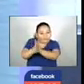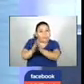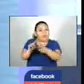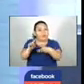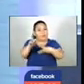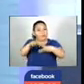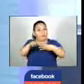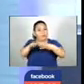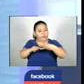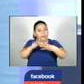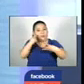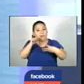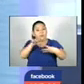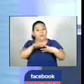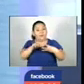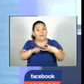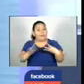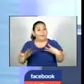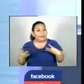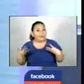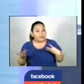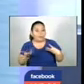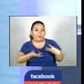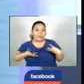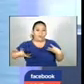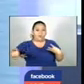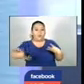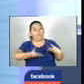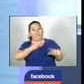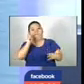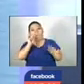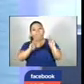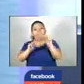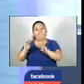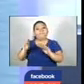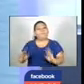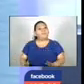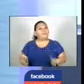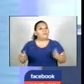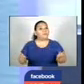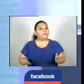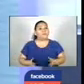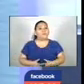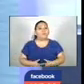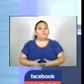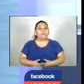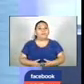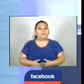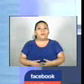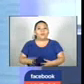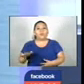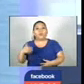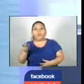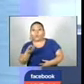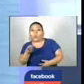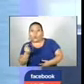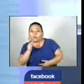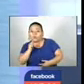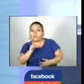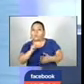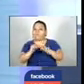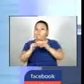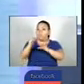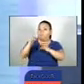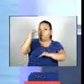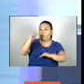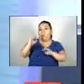un componente en el cual estamos nosotros estableciendo pues los niveles de incremento y